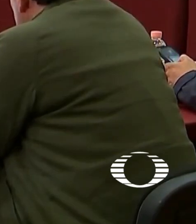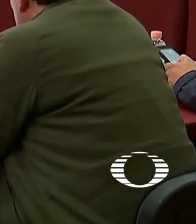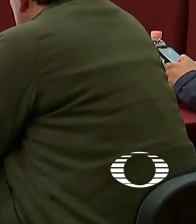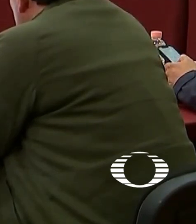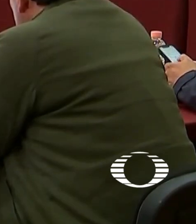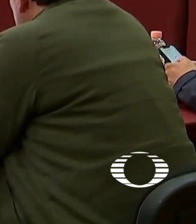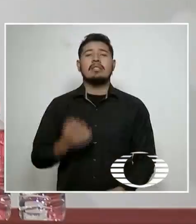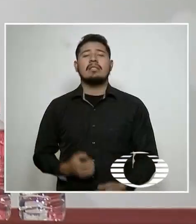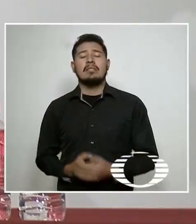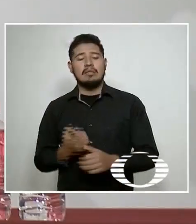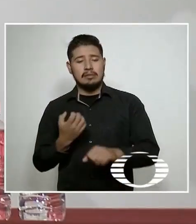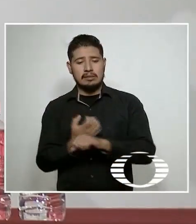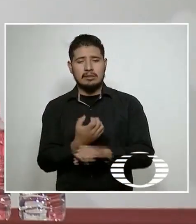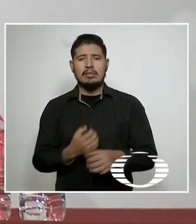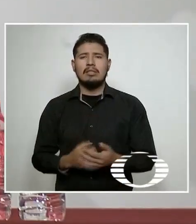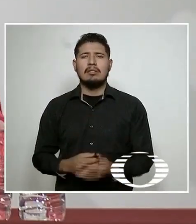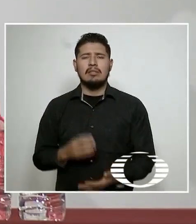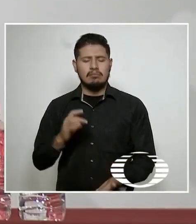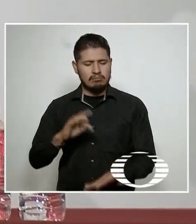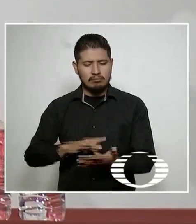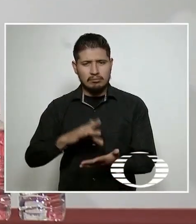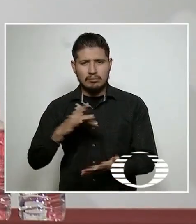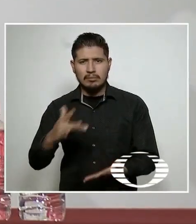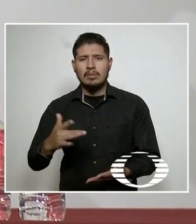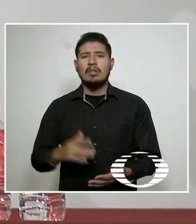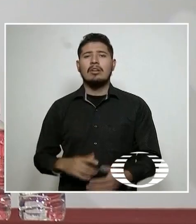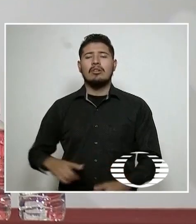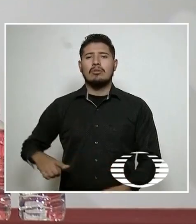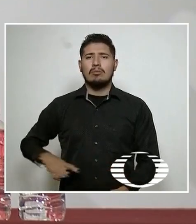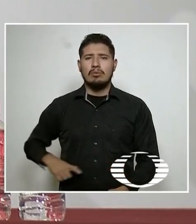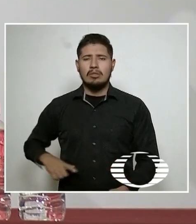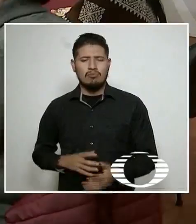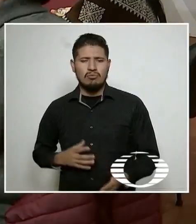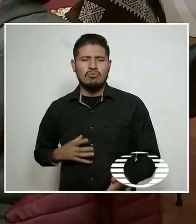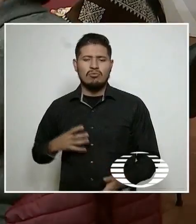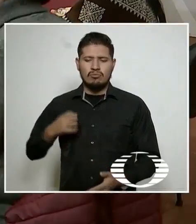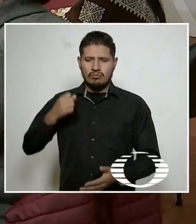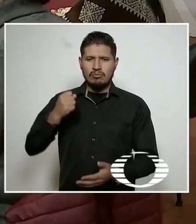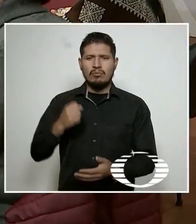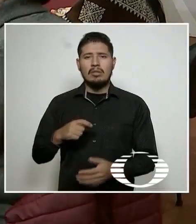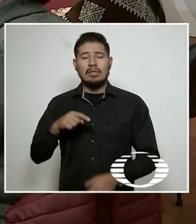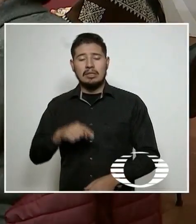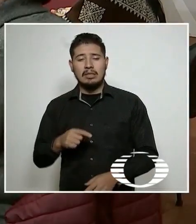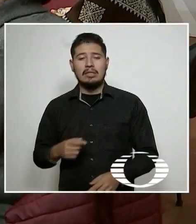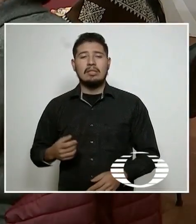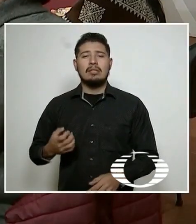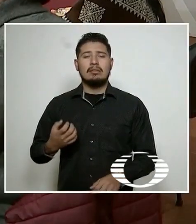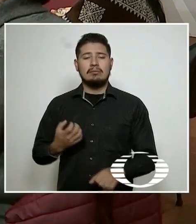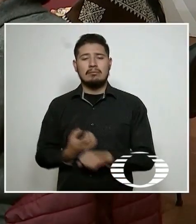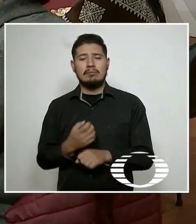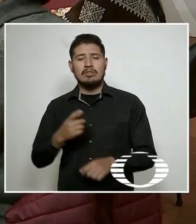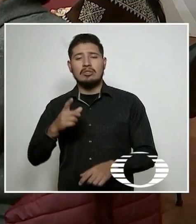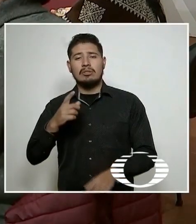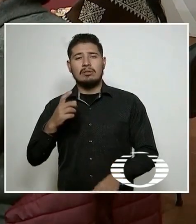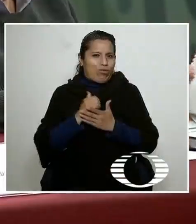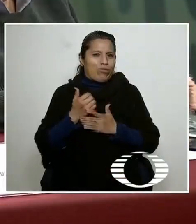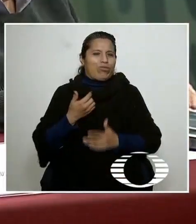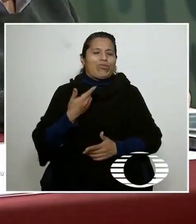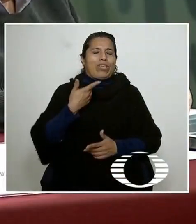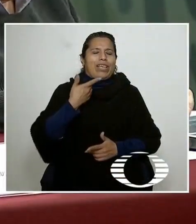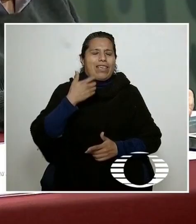que generan la violencia en el estado. En la presentación del plan de apoyo a Zacatecas participaron los secretarios de Seguridad y Protección